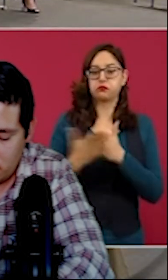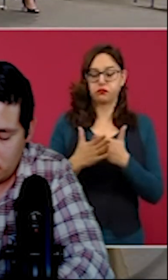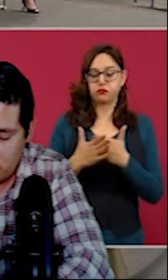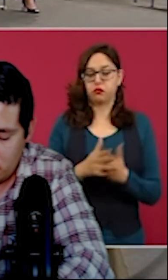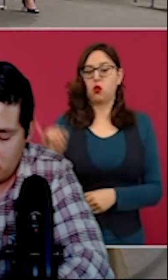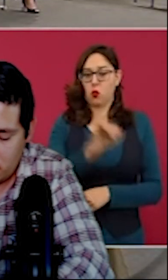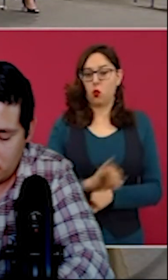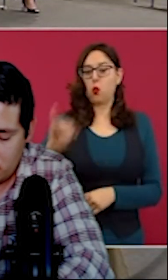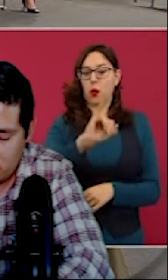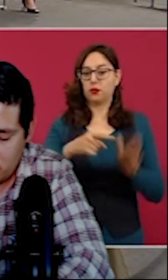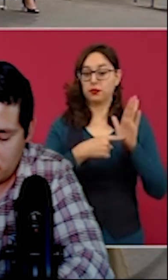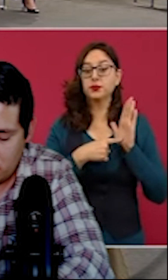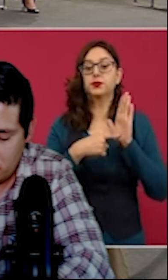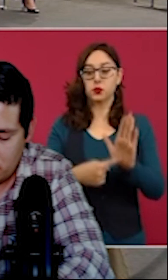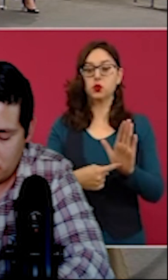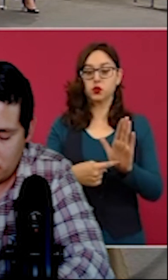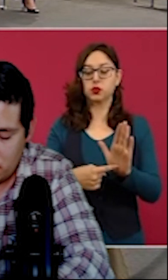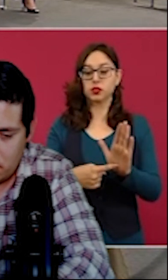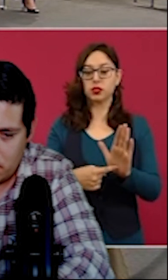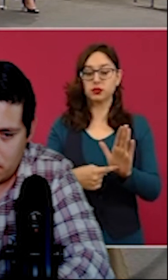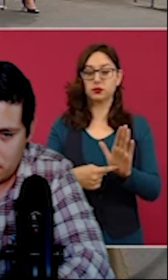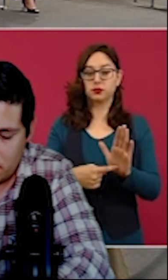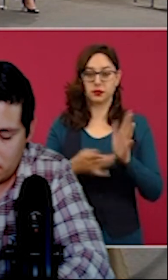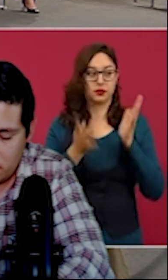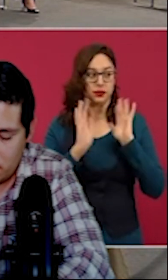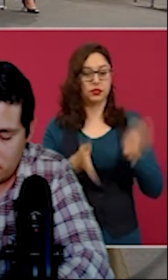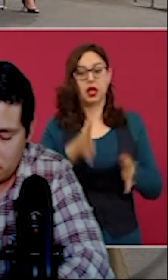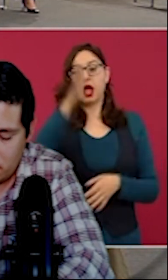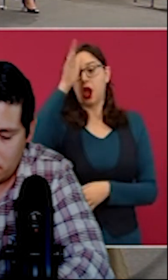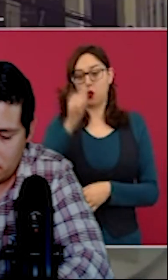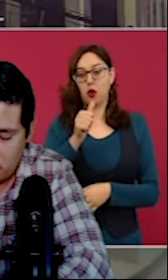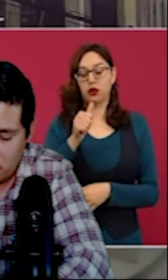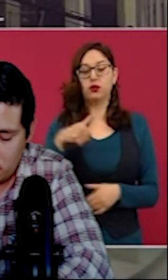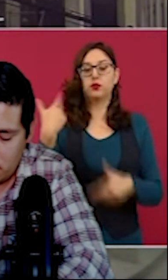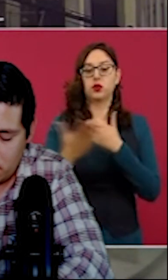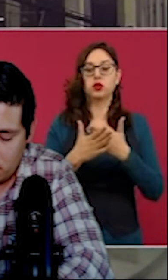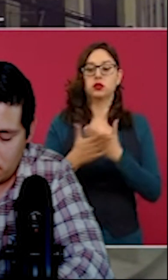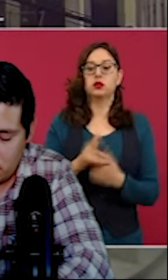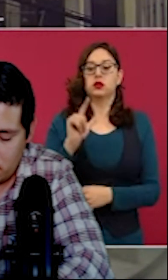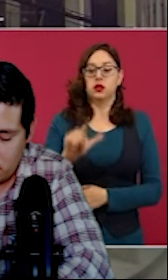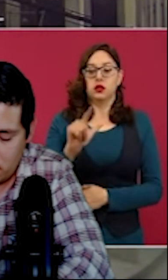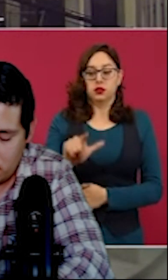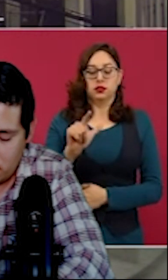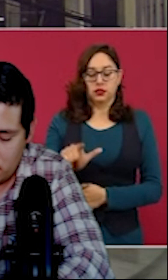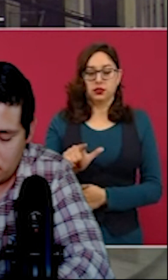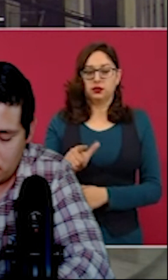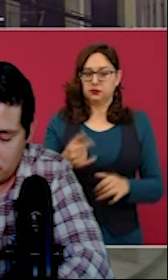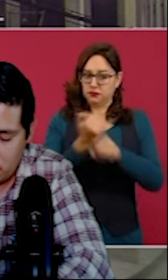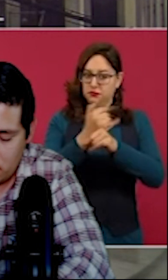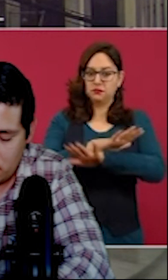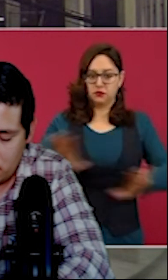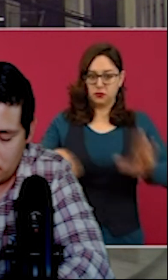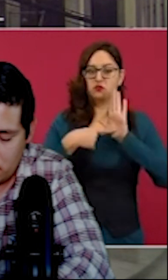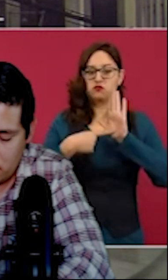8 días. Quedamos en eso, para el día 17. Sí, entonces vamos a hacer